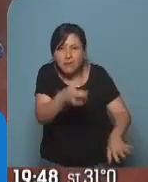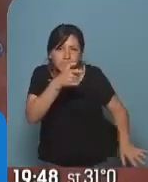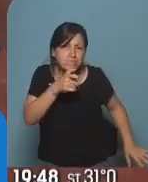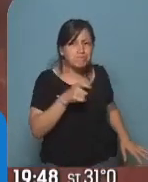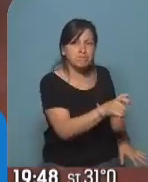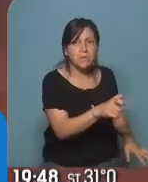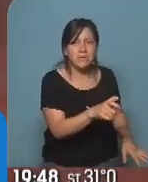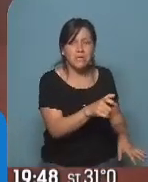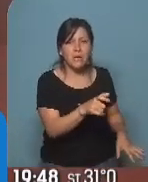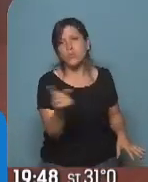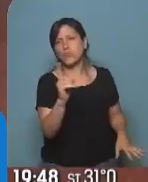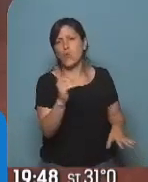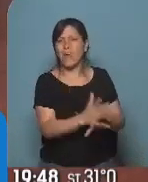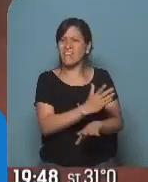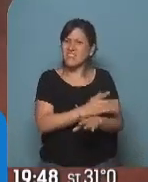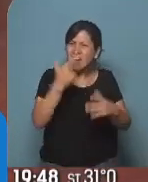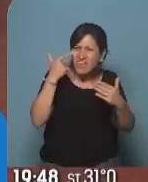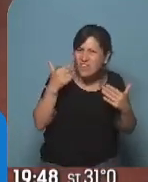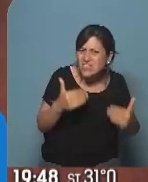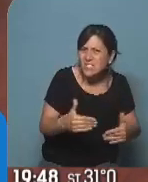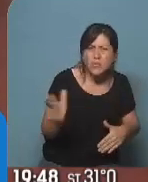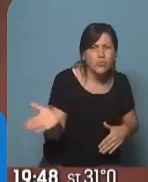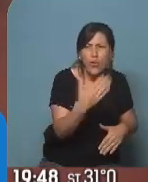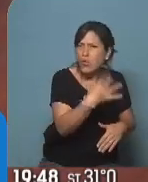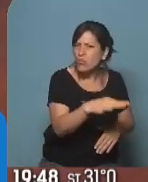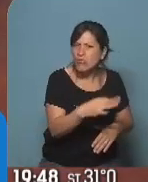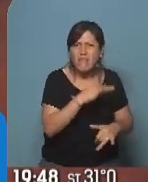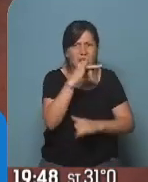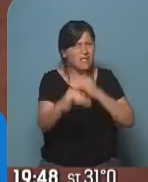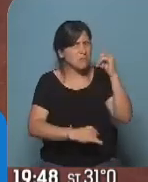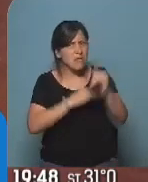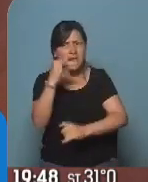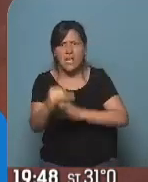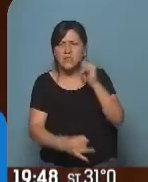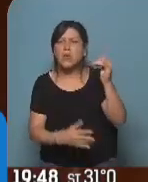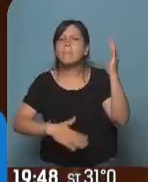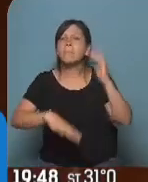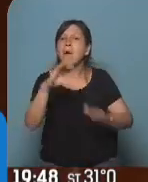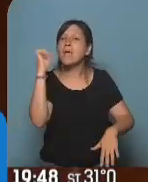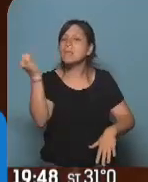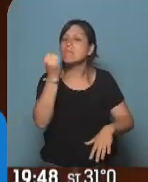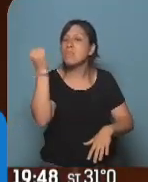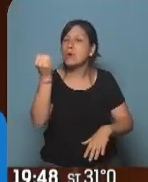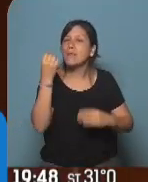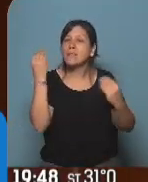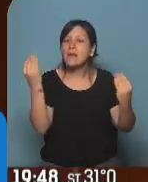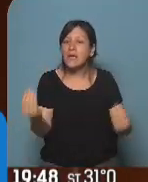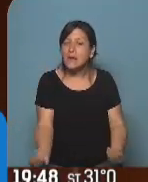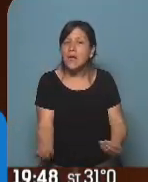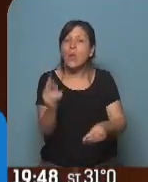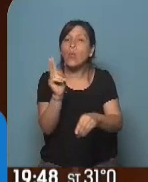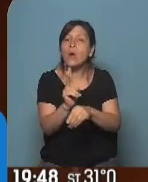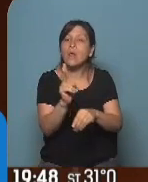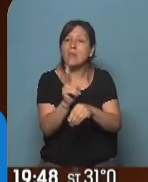negar que se investiguen y todos los funcionarios rindan cuentas pero por sobre todas las cosas preservar una investigación que está rompiendo